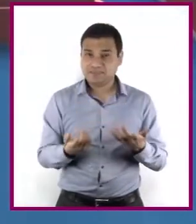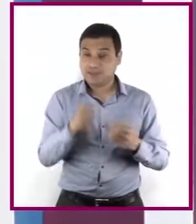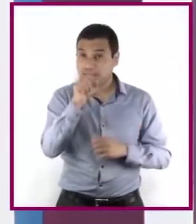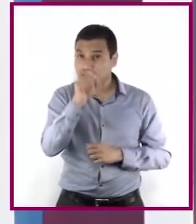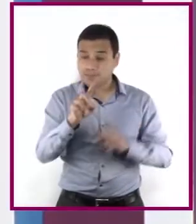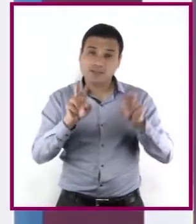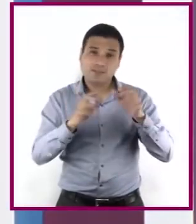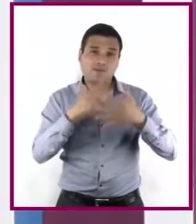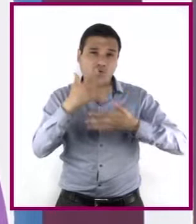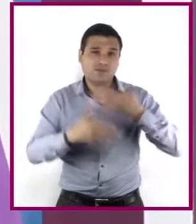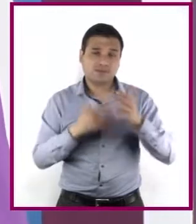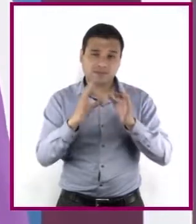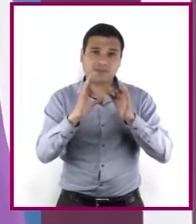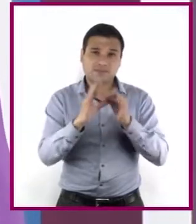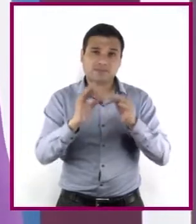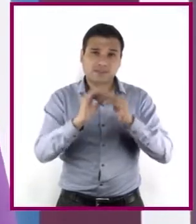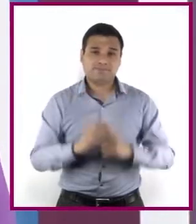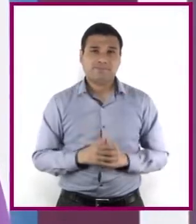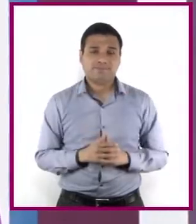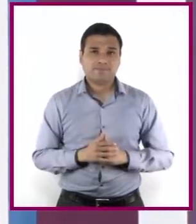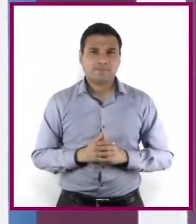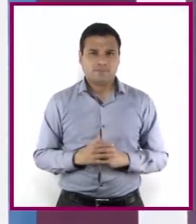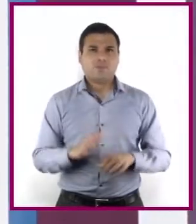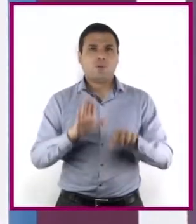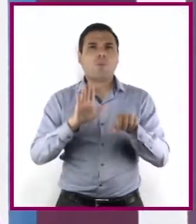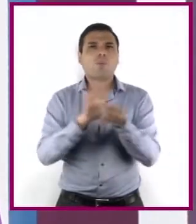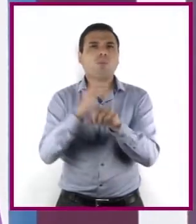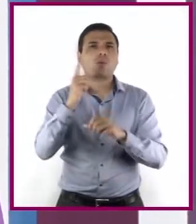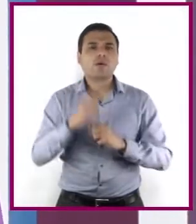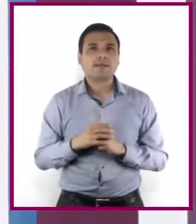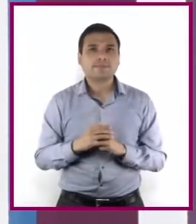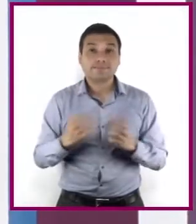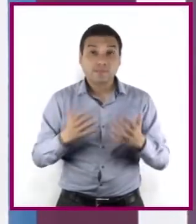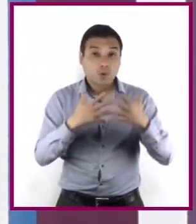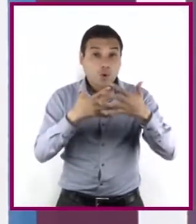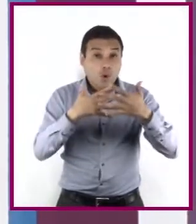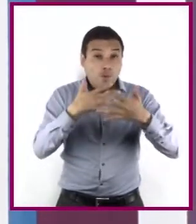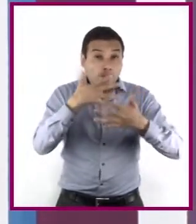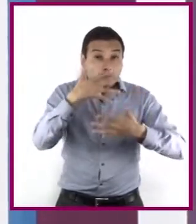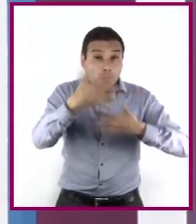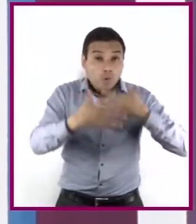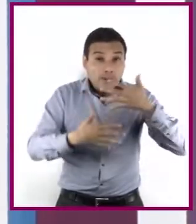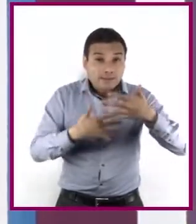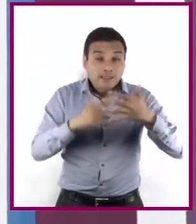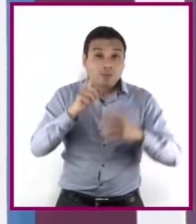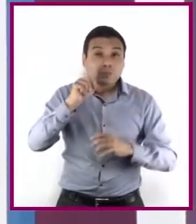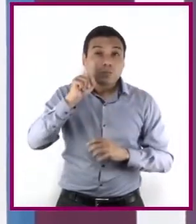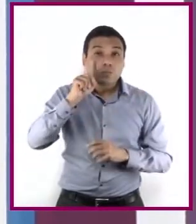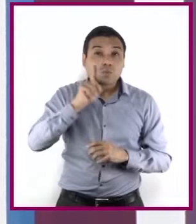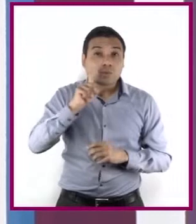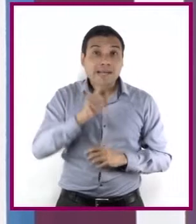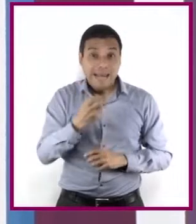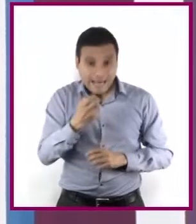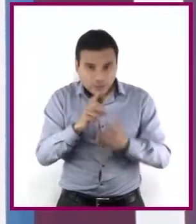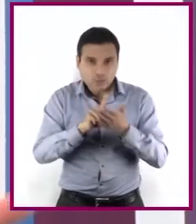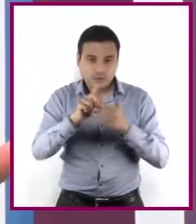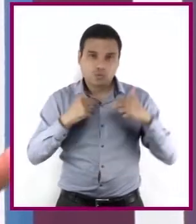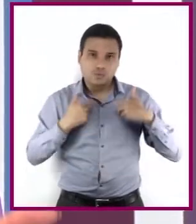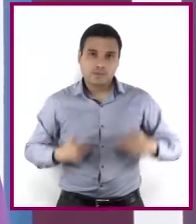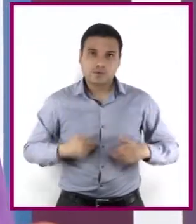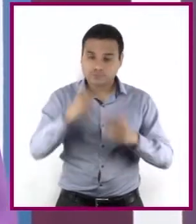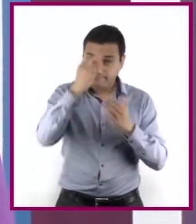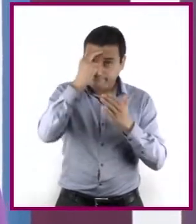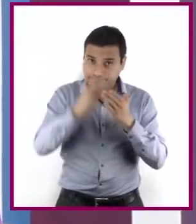violencia. La razón es que la violencia de género es una violación a los derechos humanos y un